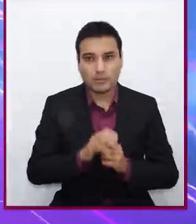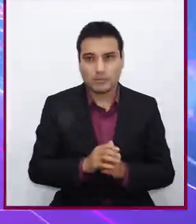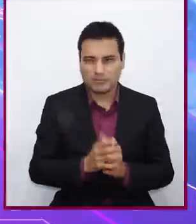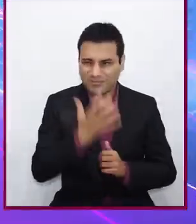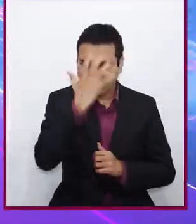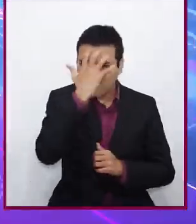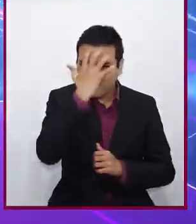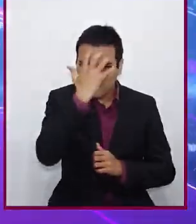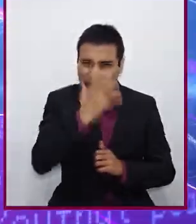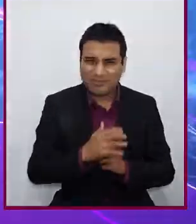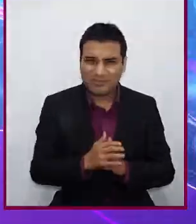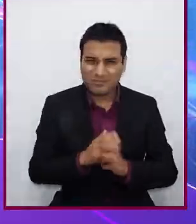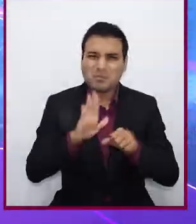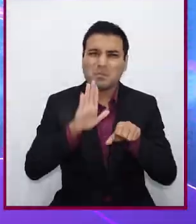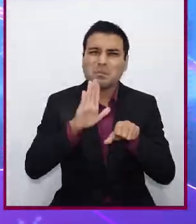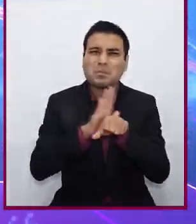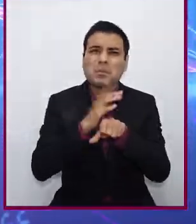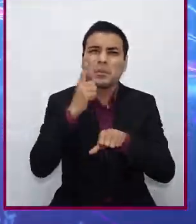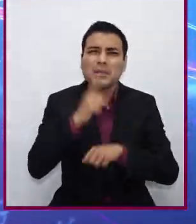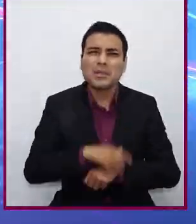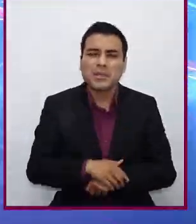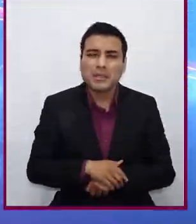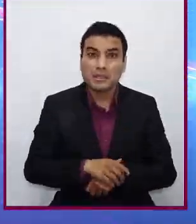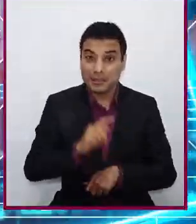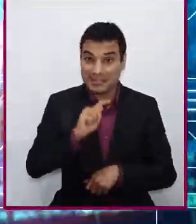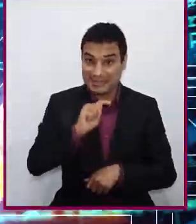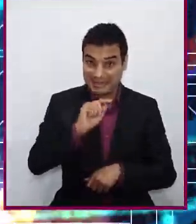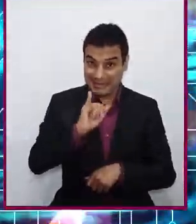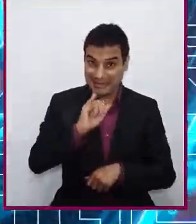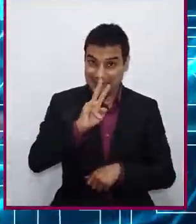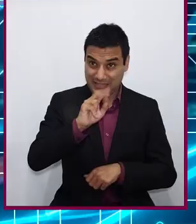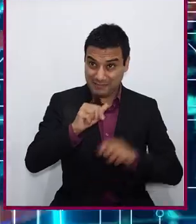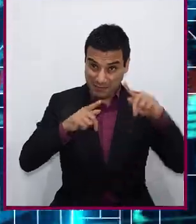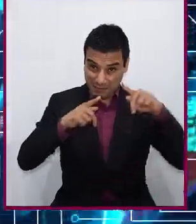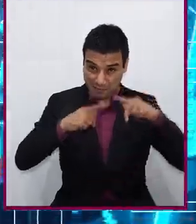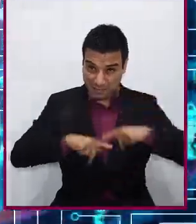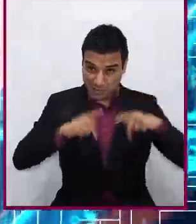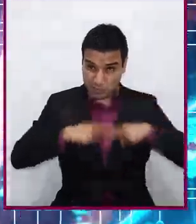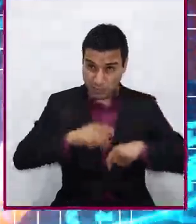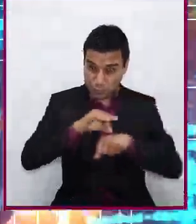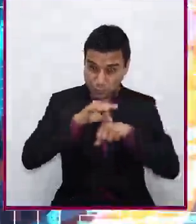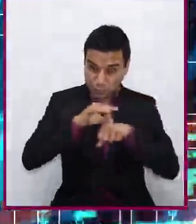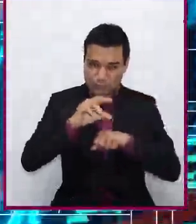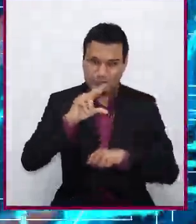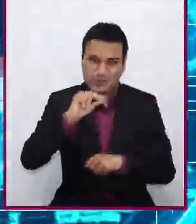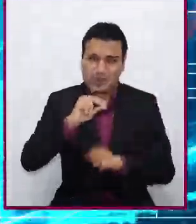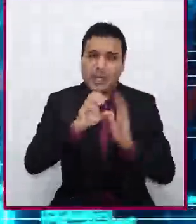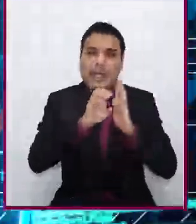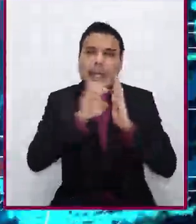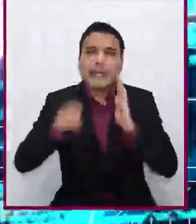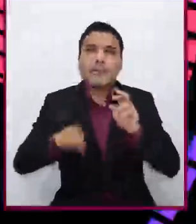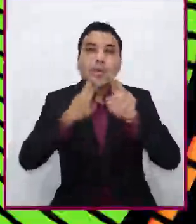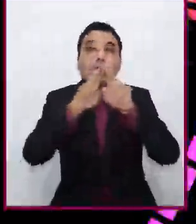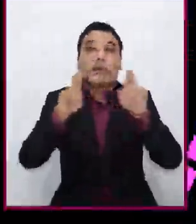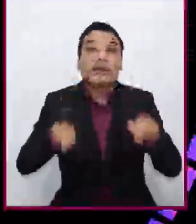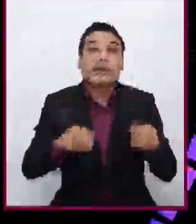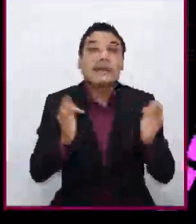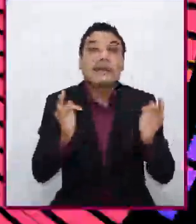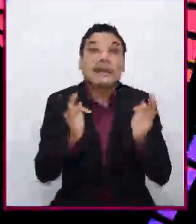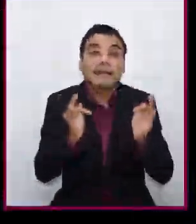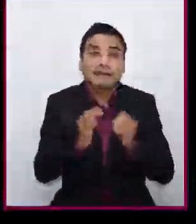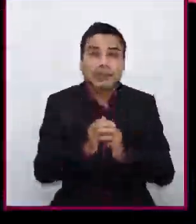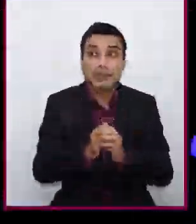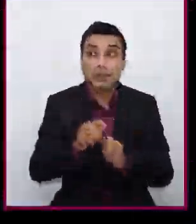bueno me vas a ayudar a buscar si o noche clarín es mi gabi a ver que estamos buscando yo